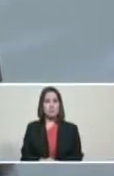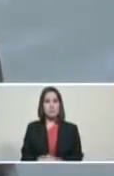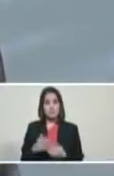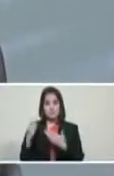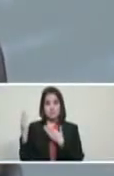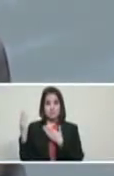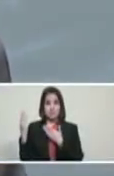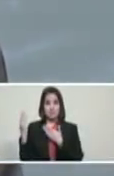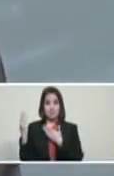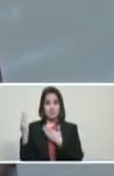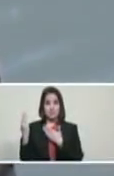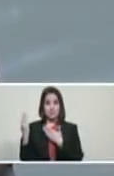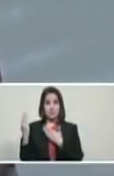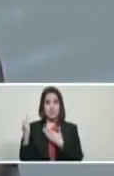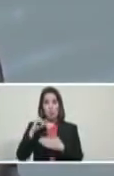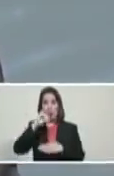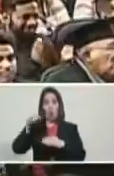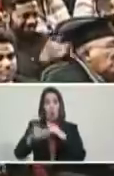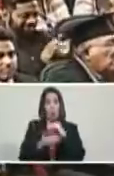Jorge Rodríguez Gómez, compañero.